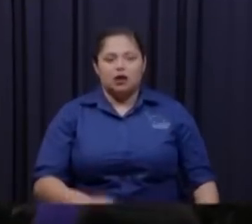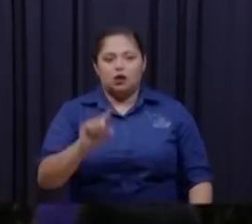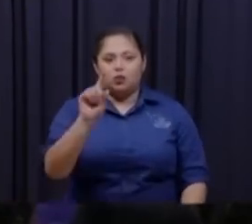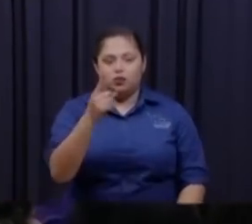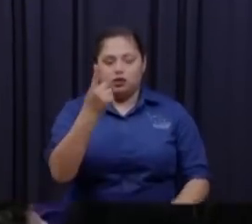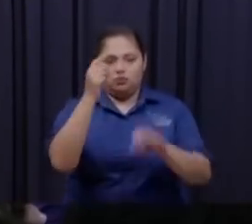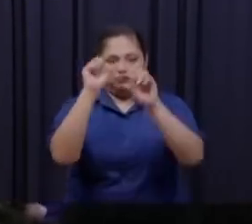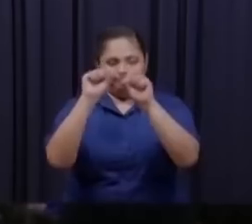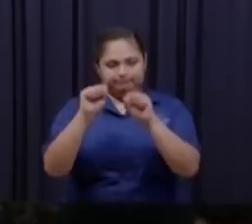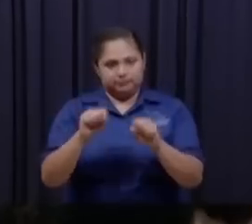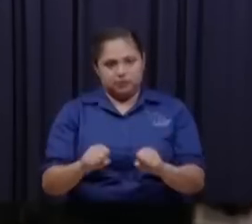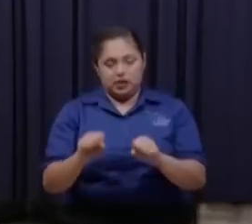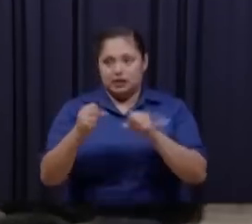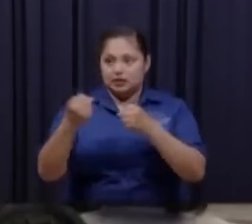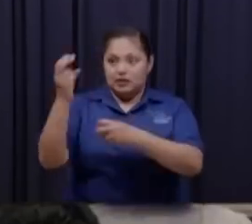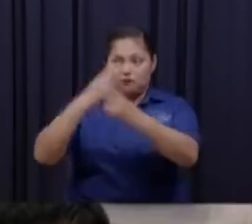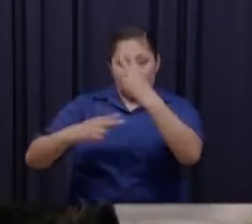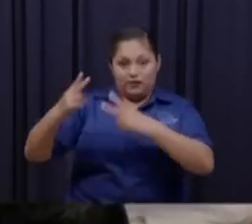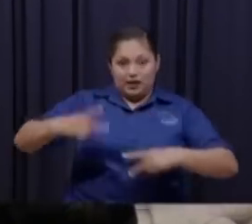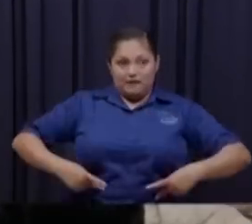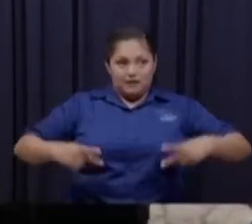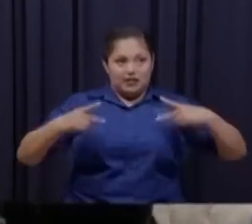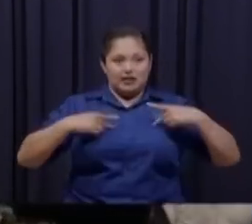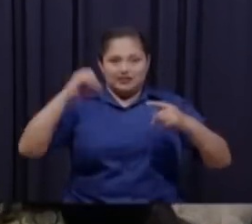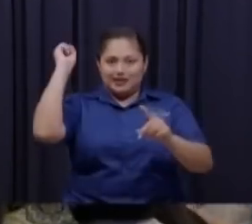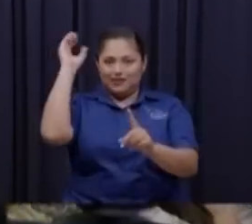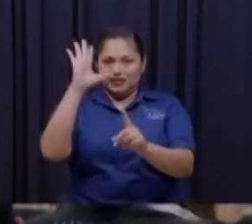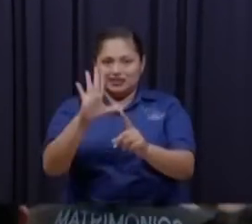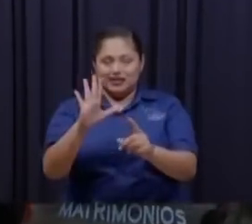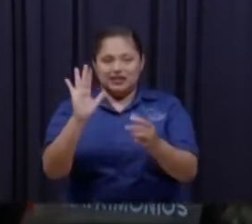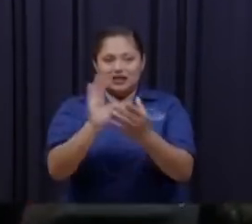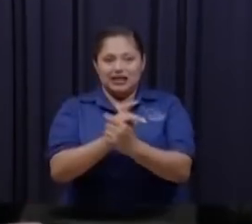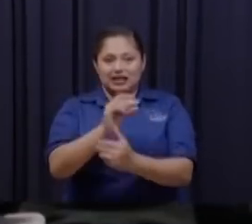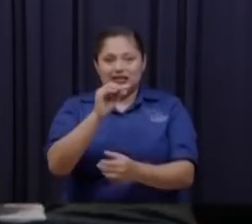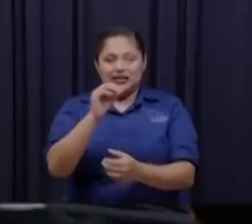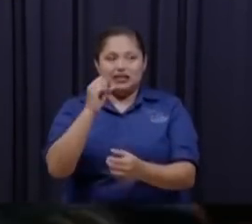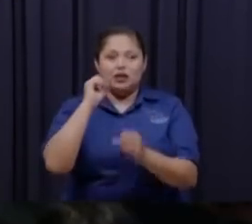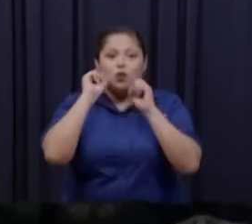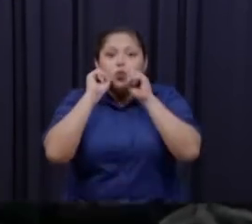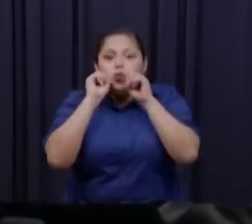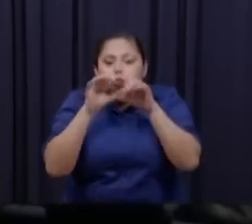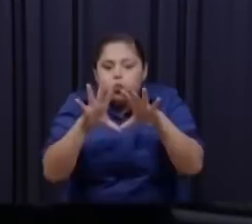hacer volver a la vida es la bendición del soplo divino,